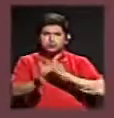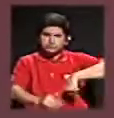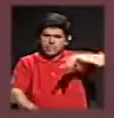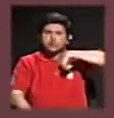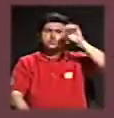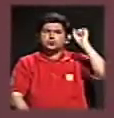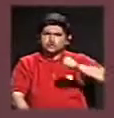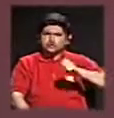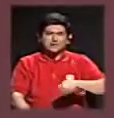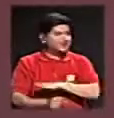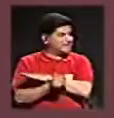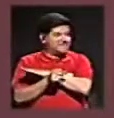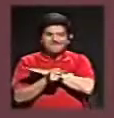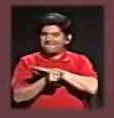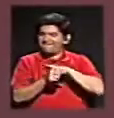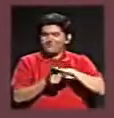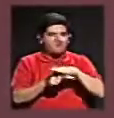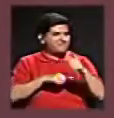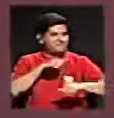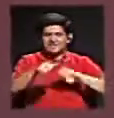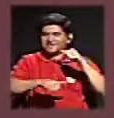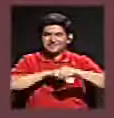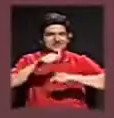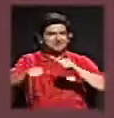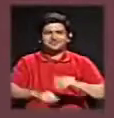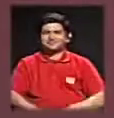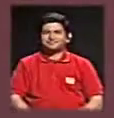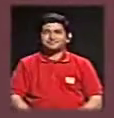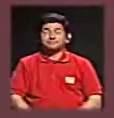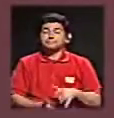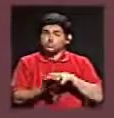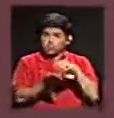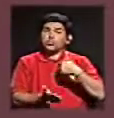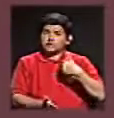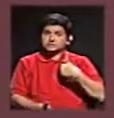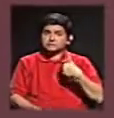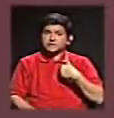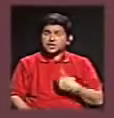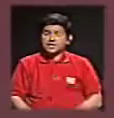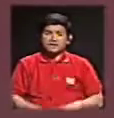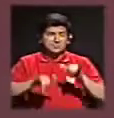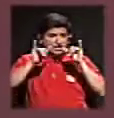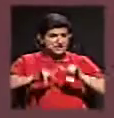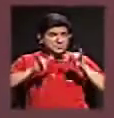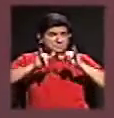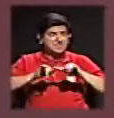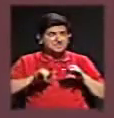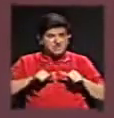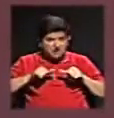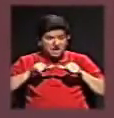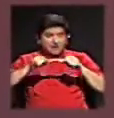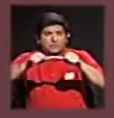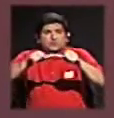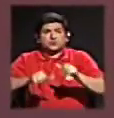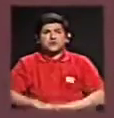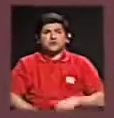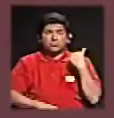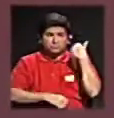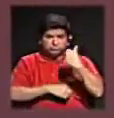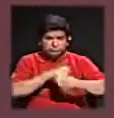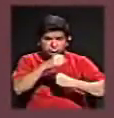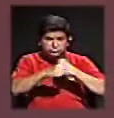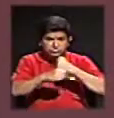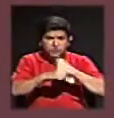la insuficiencia de los esfuerzos. Y hay dudas también sobre la sostenibilidad de los